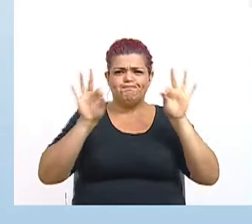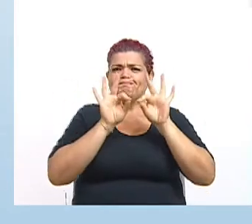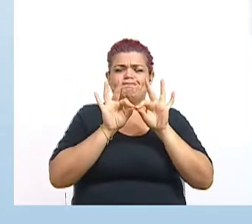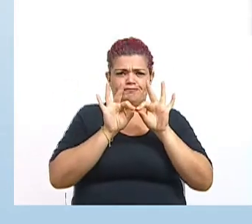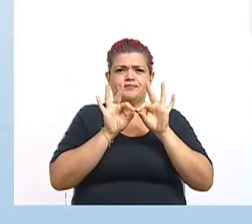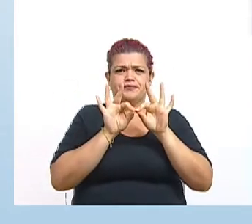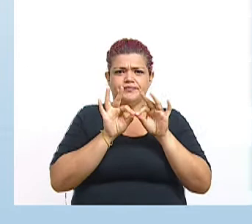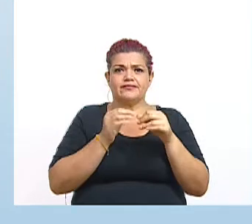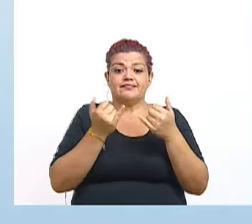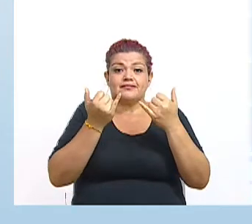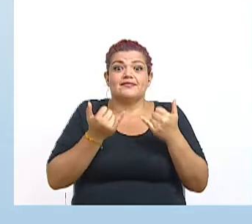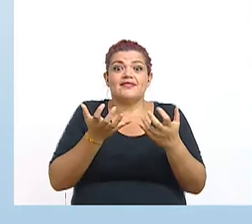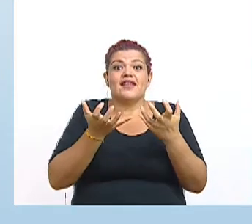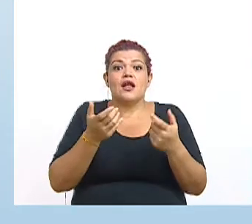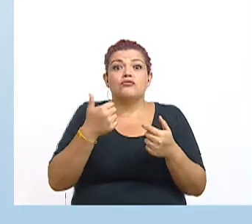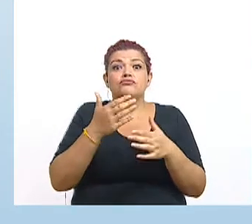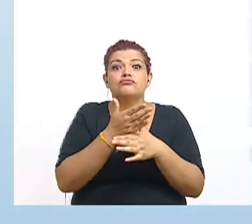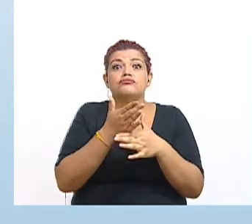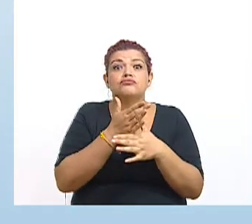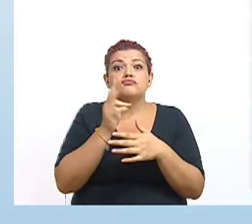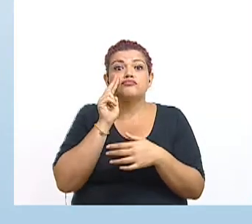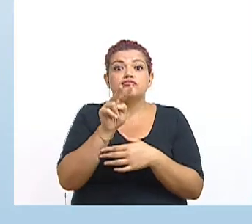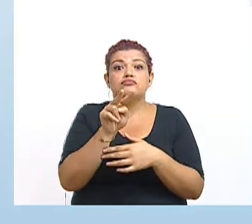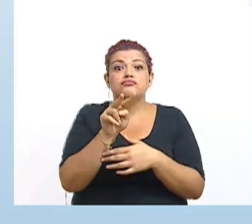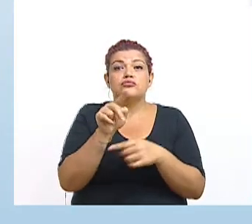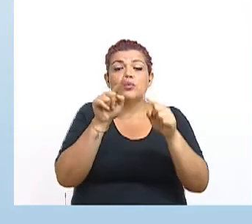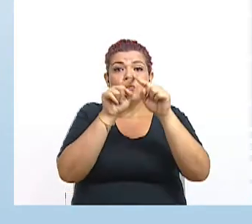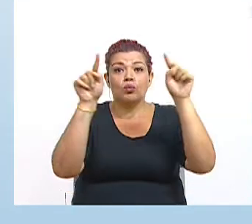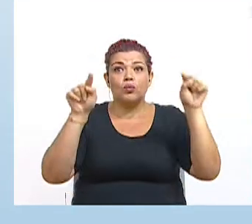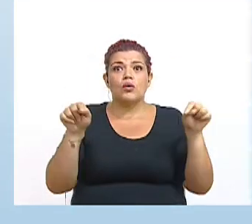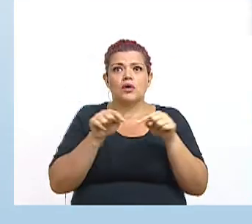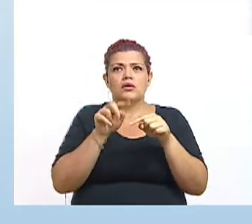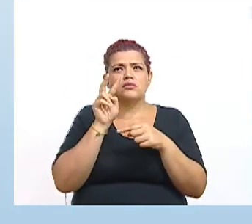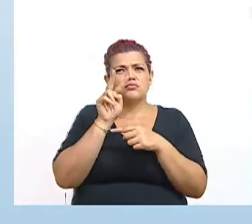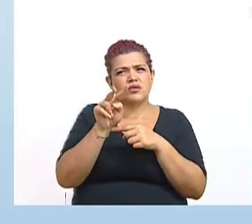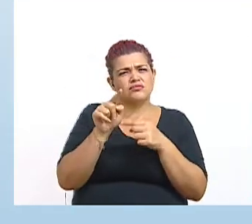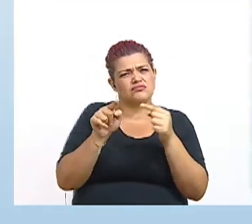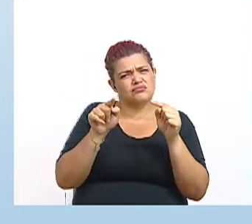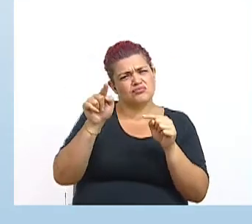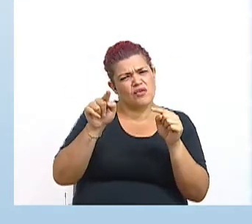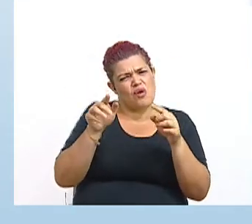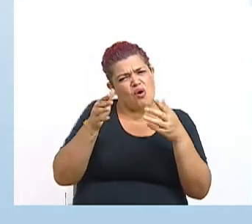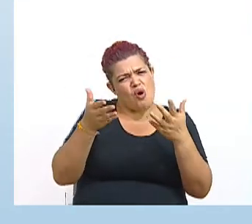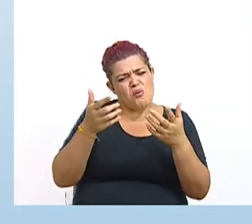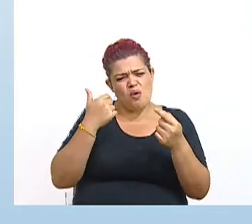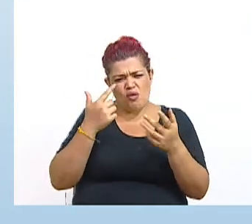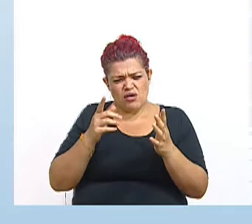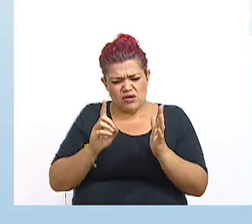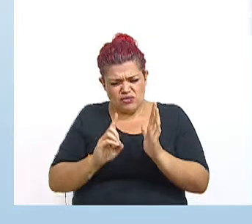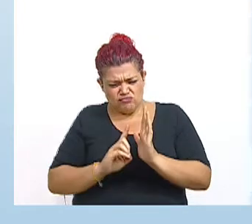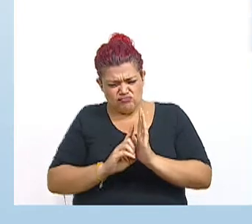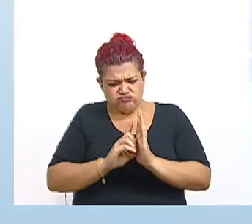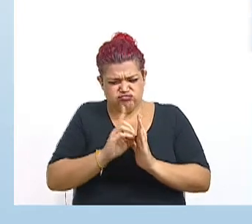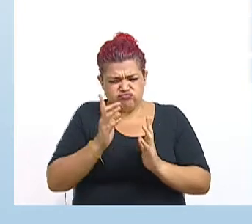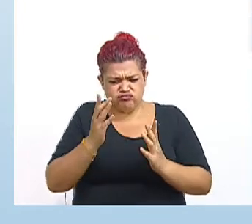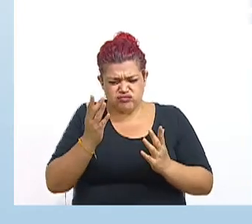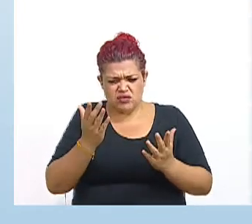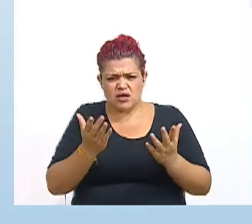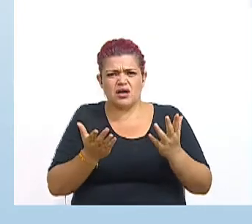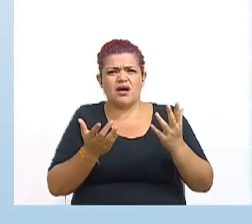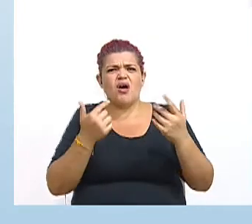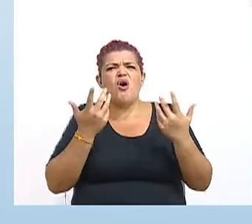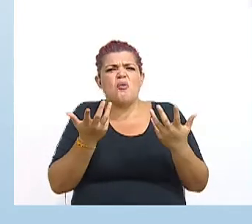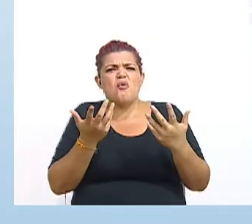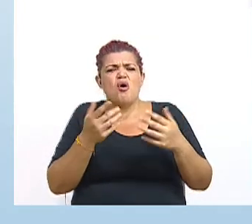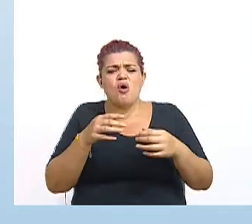con todos ustedes un cuadro en el cual podemos valorar la diferencia entre cómo se desarrollan estas necesidades básicas en